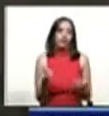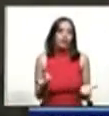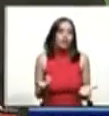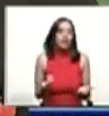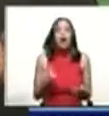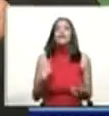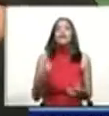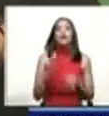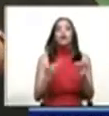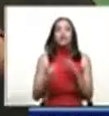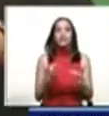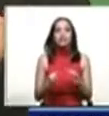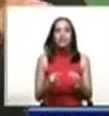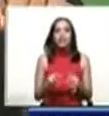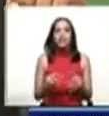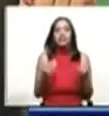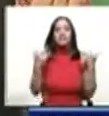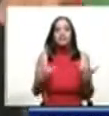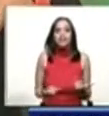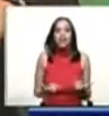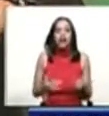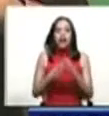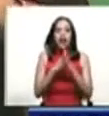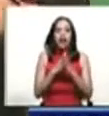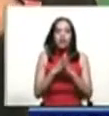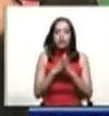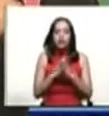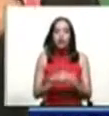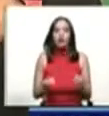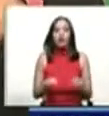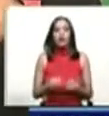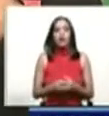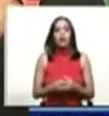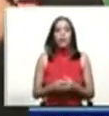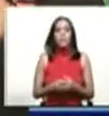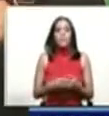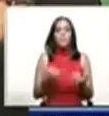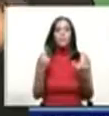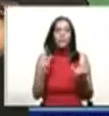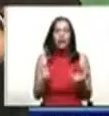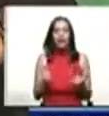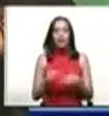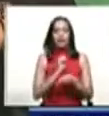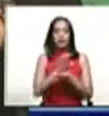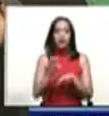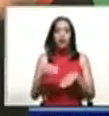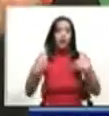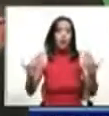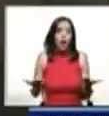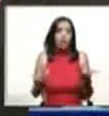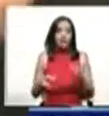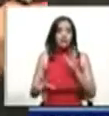en Argentina había formado a todos sus dirigentes medios y altos, claro, para discutir ¿Cuál debía ser el papel de la